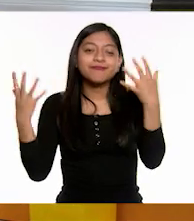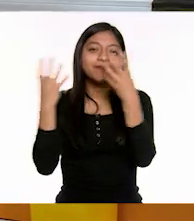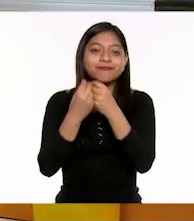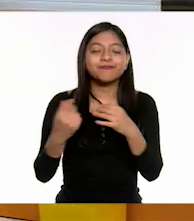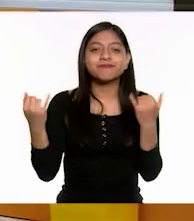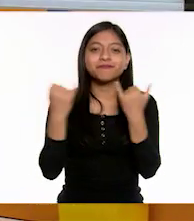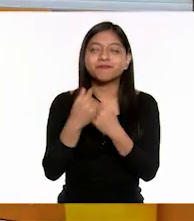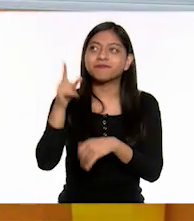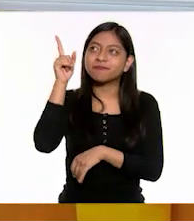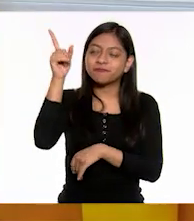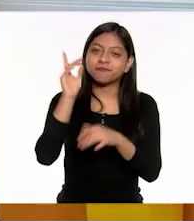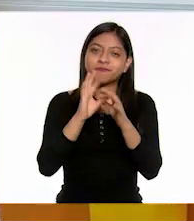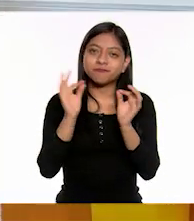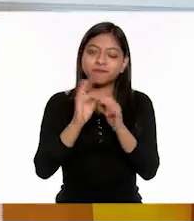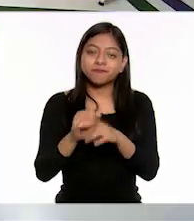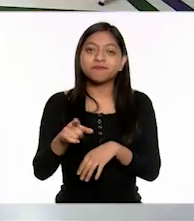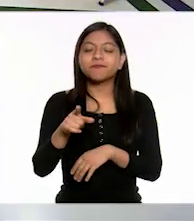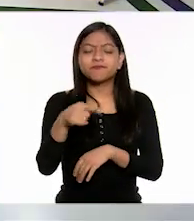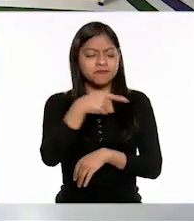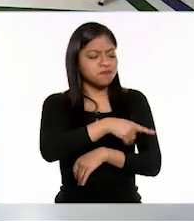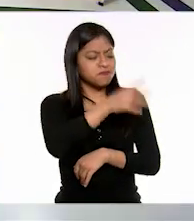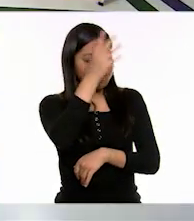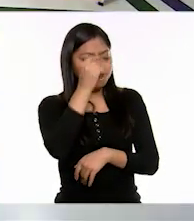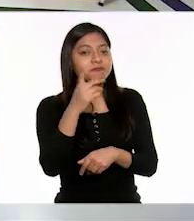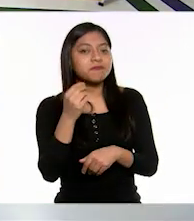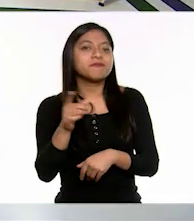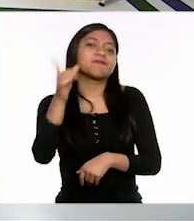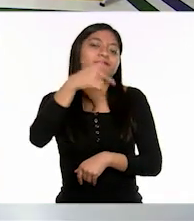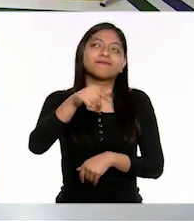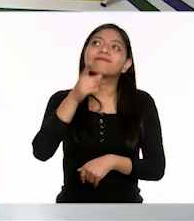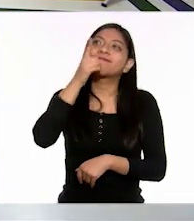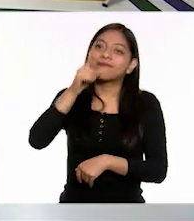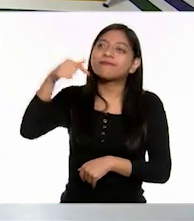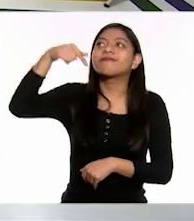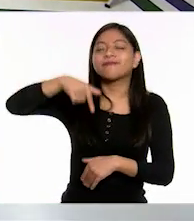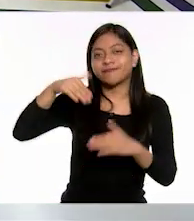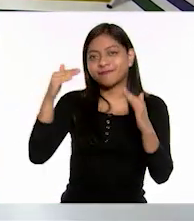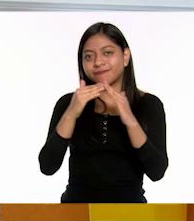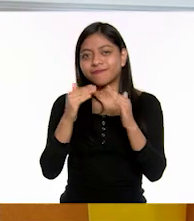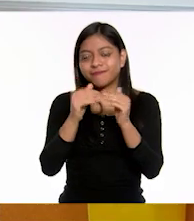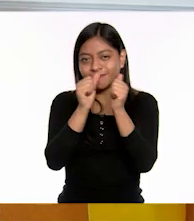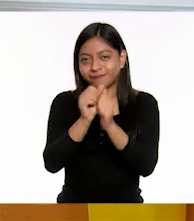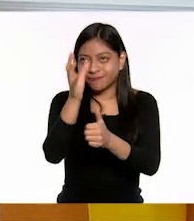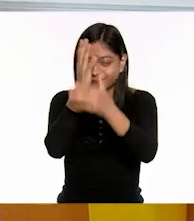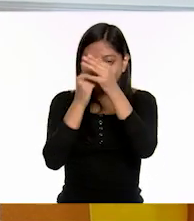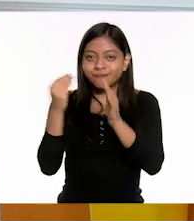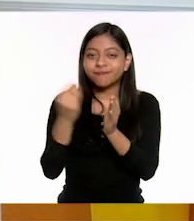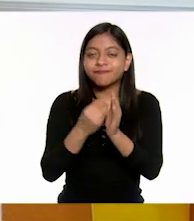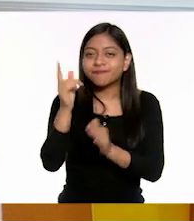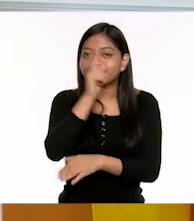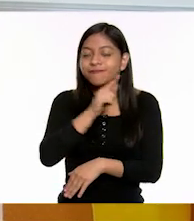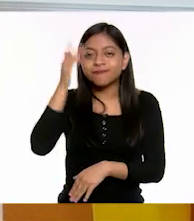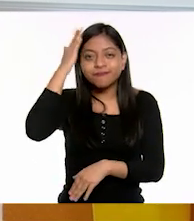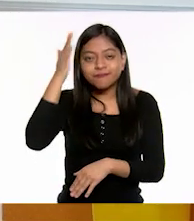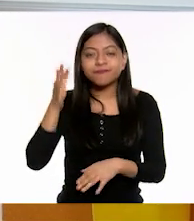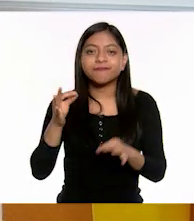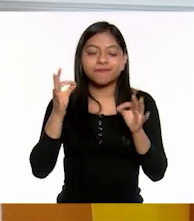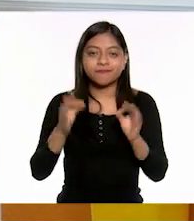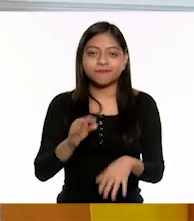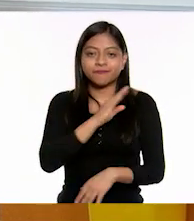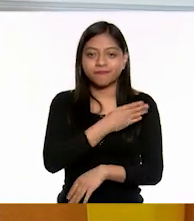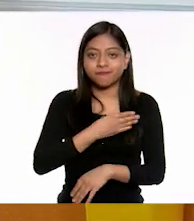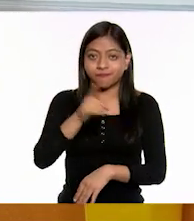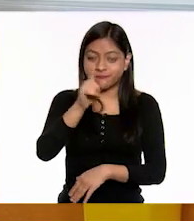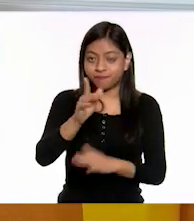que digan dónde lo aprendiste en la clase de lengua materna y ahora sí podemos continuar llenando nuestro cuadro